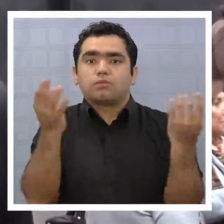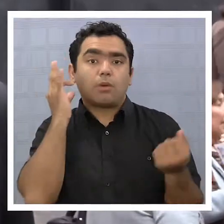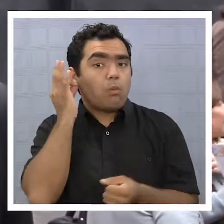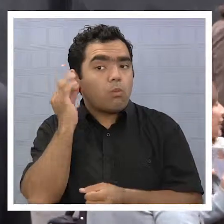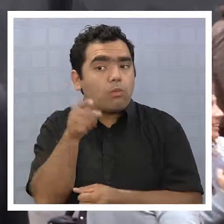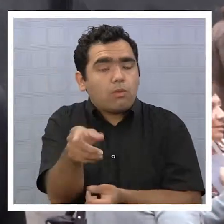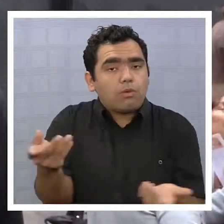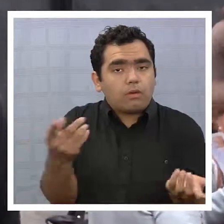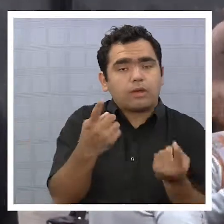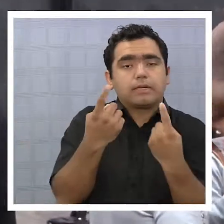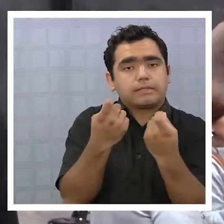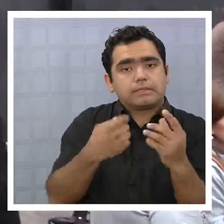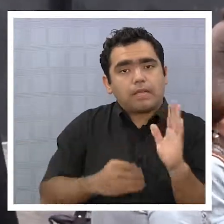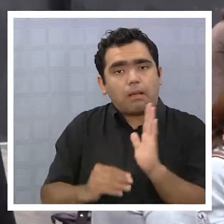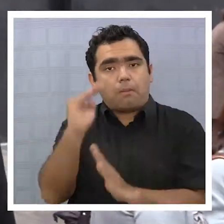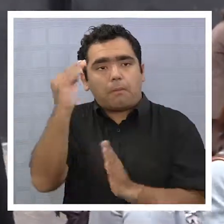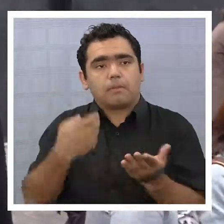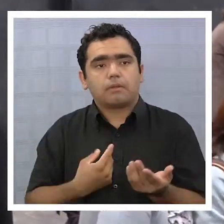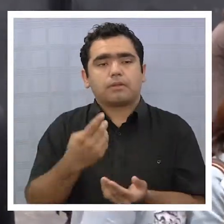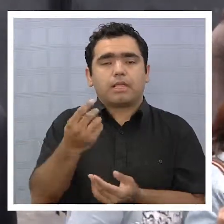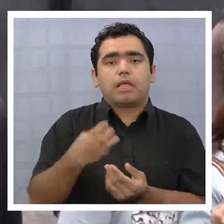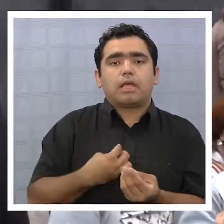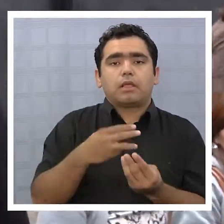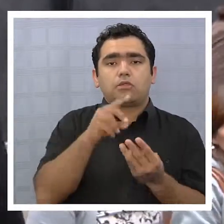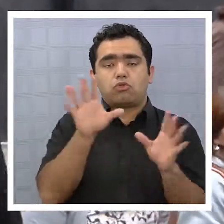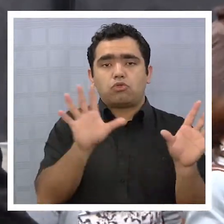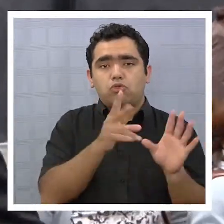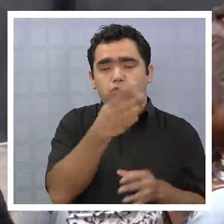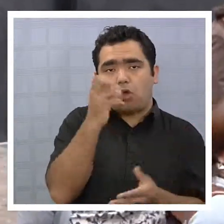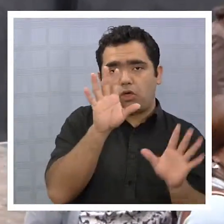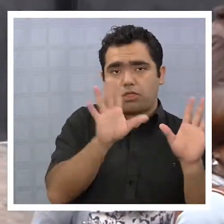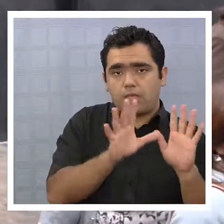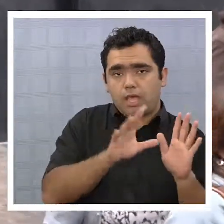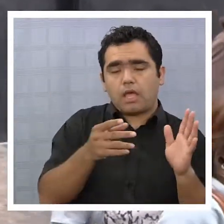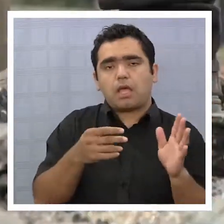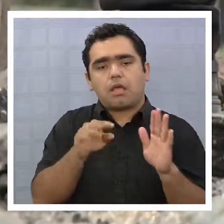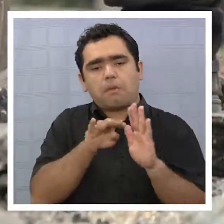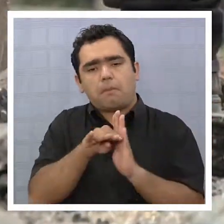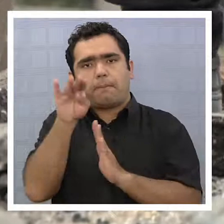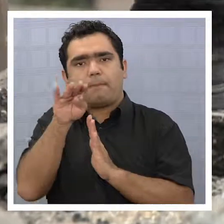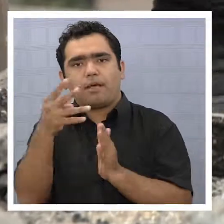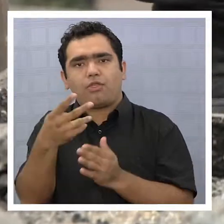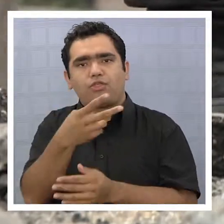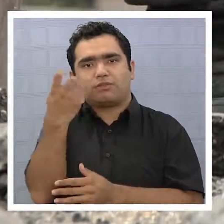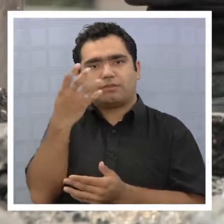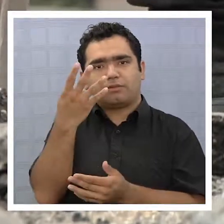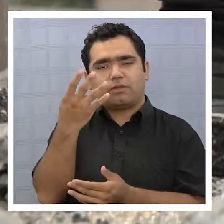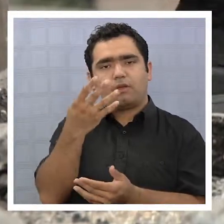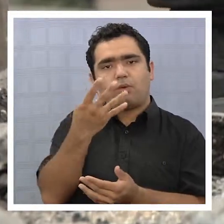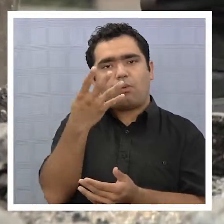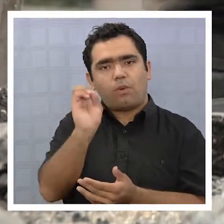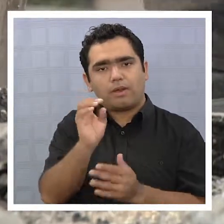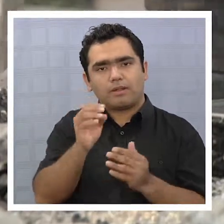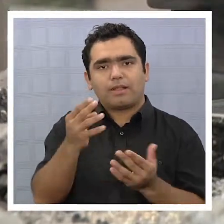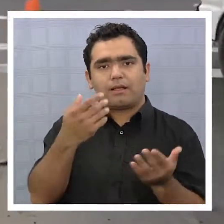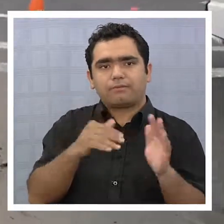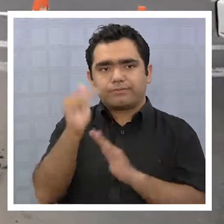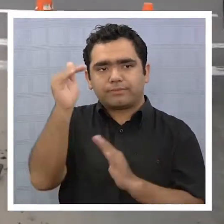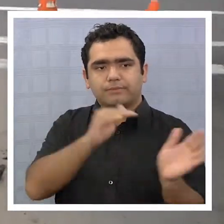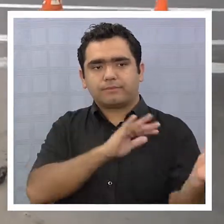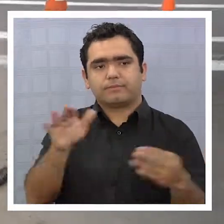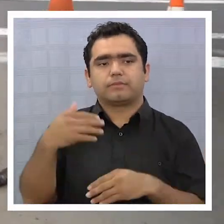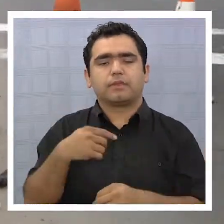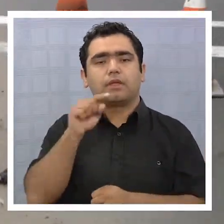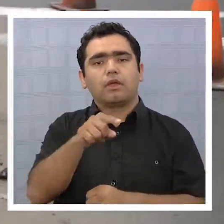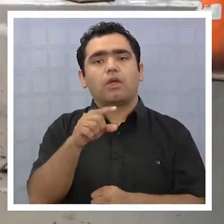tres cargas familiares tres cargas por 30 más 210 llegan 240 y eso permite ir acercándose ese ingreso además rossi junto a la